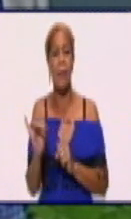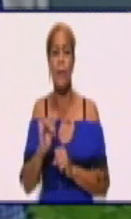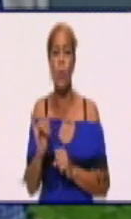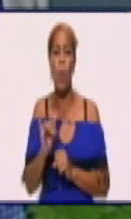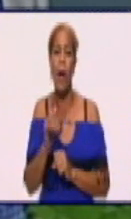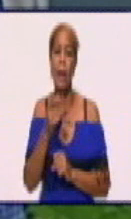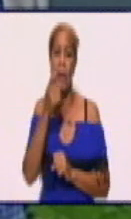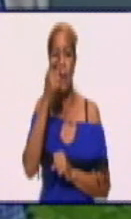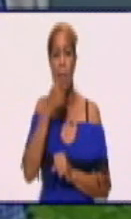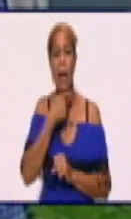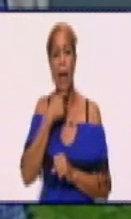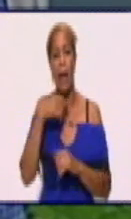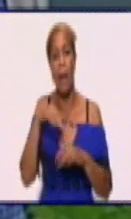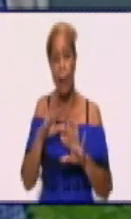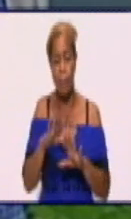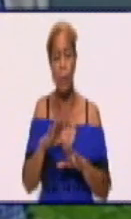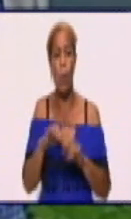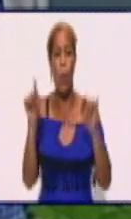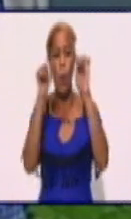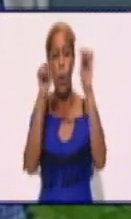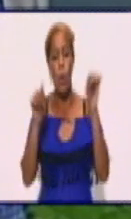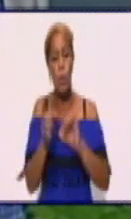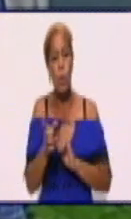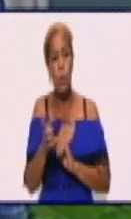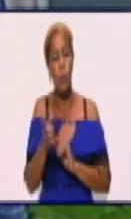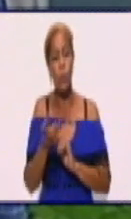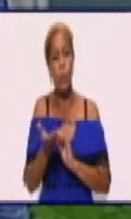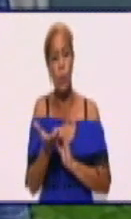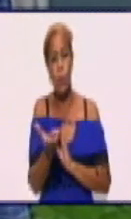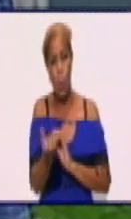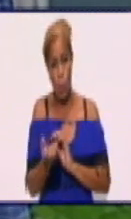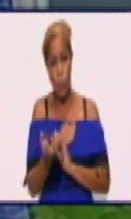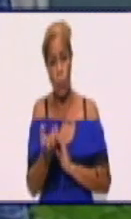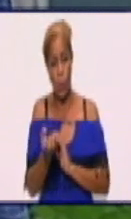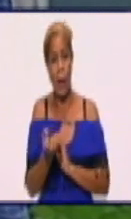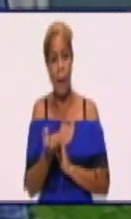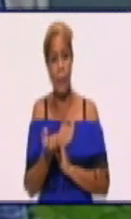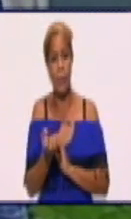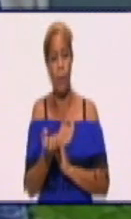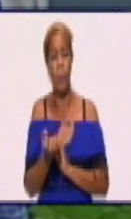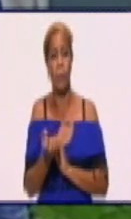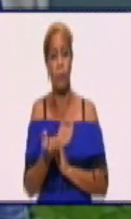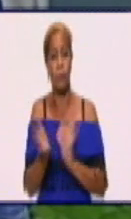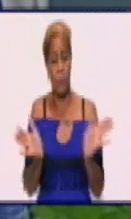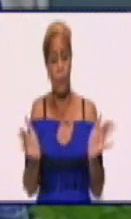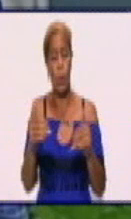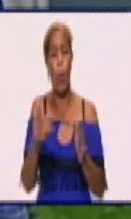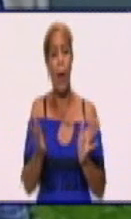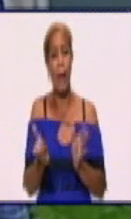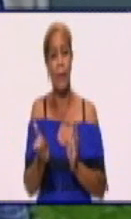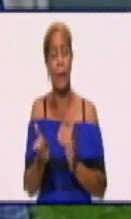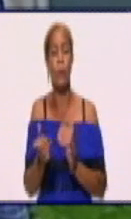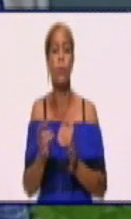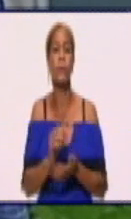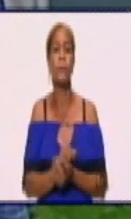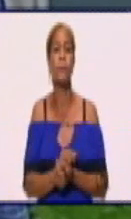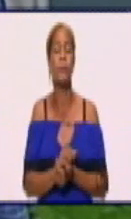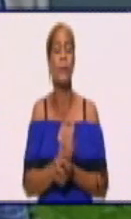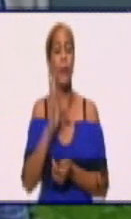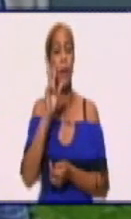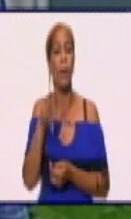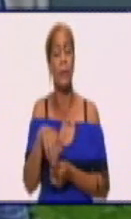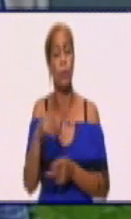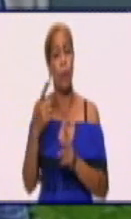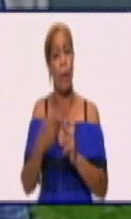en los cajeros automáticos que tenemos en la ciudad de bayamo voy a hablar de bayamo porque lo he visto en bayamón os lo he visto en otros municipios